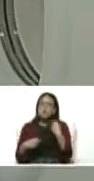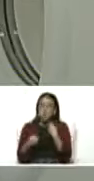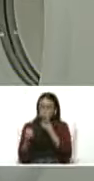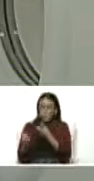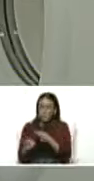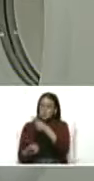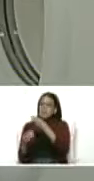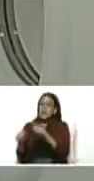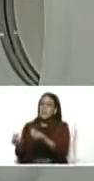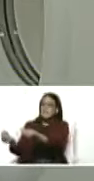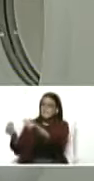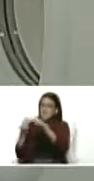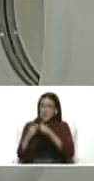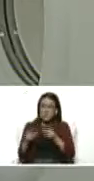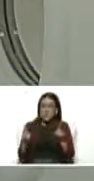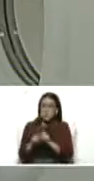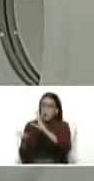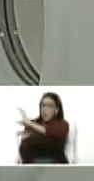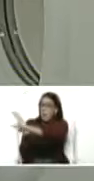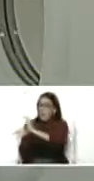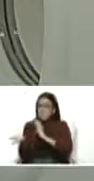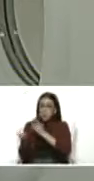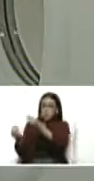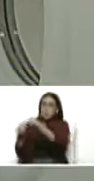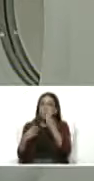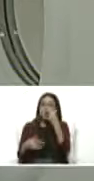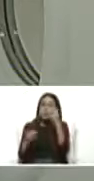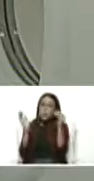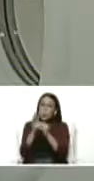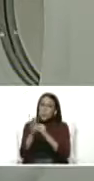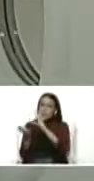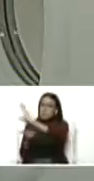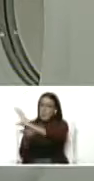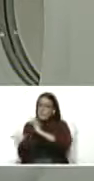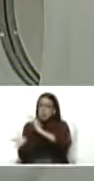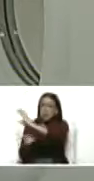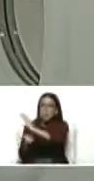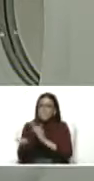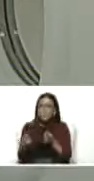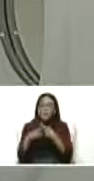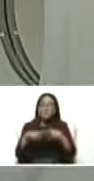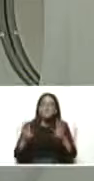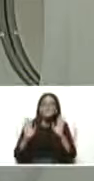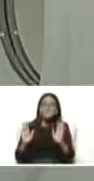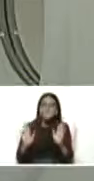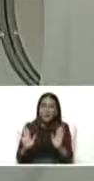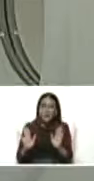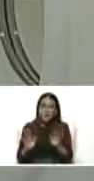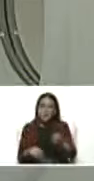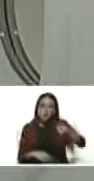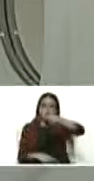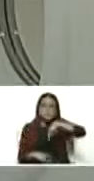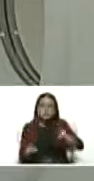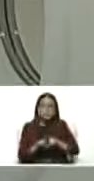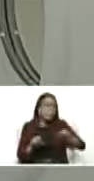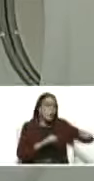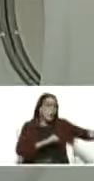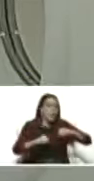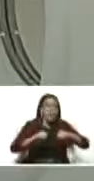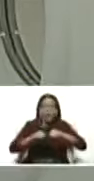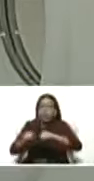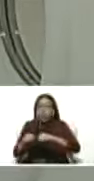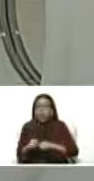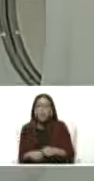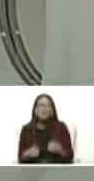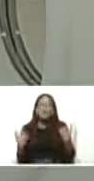equipo. Usted nos mandó los recursos. Pero lo que tuvimos que hacer para comprar este equipo, Dios y su